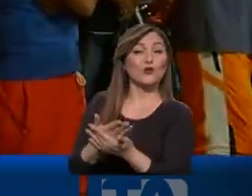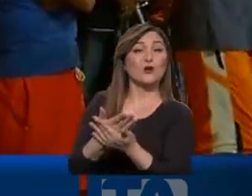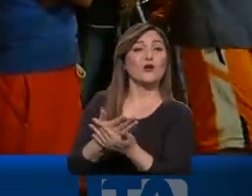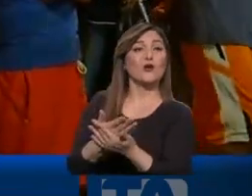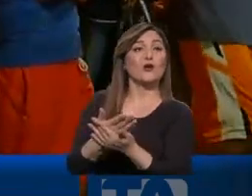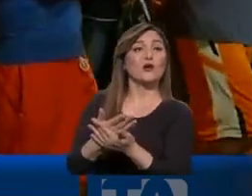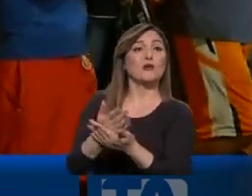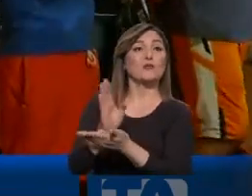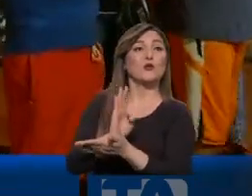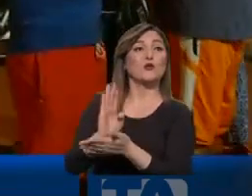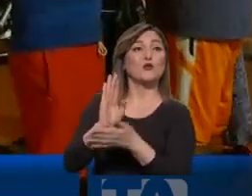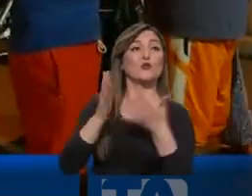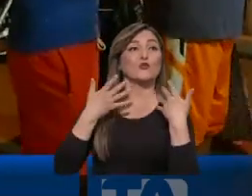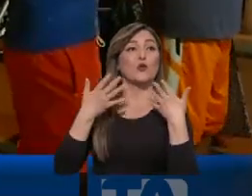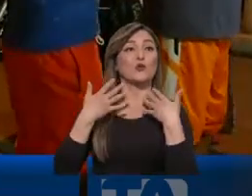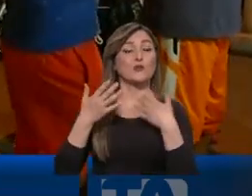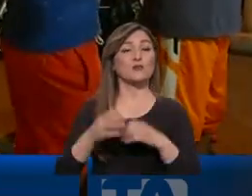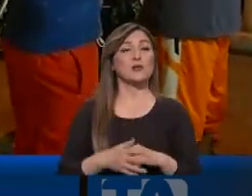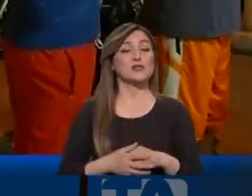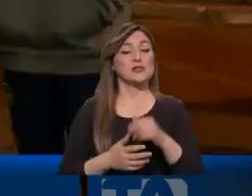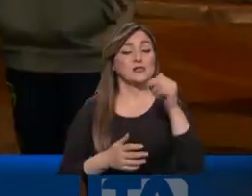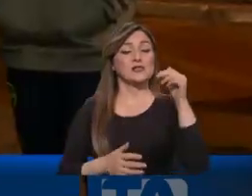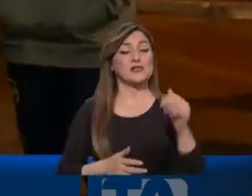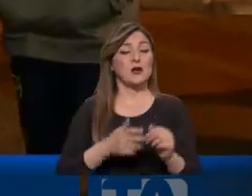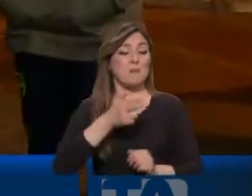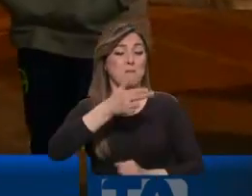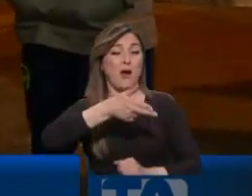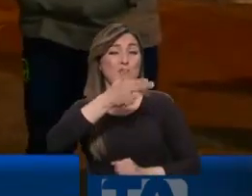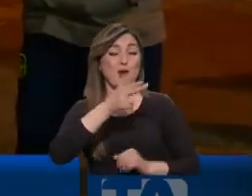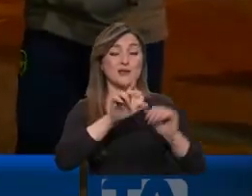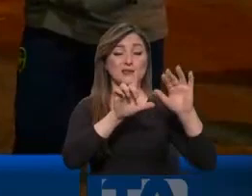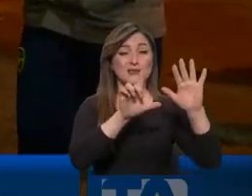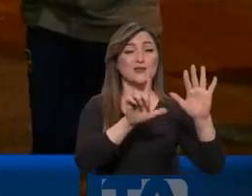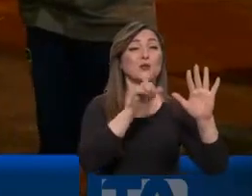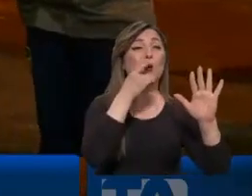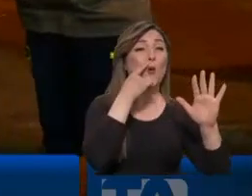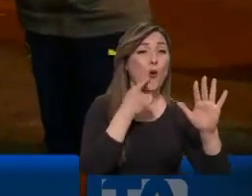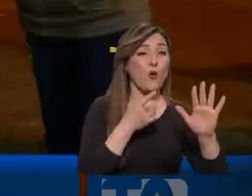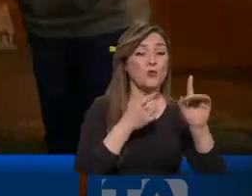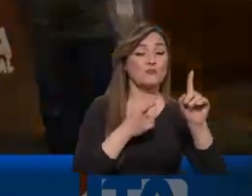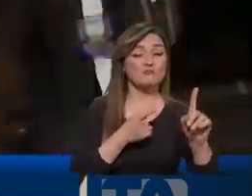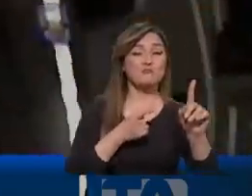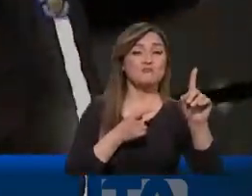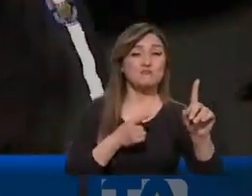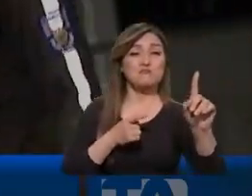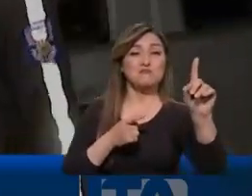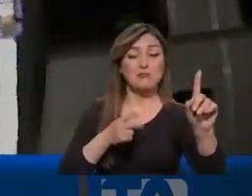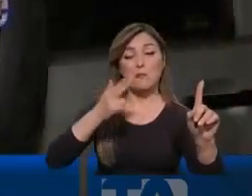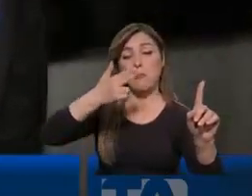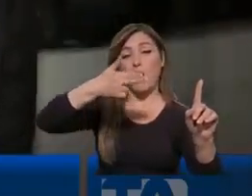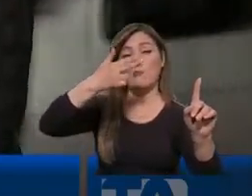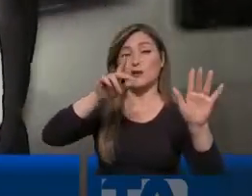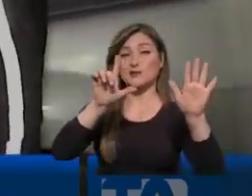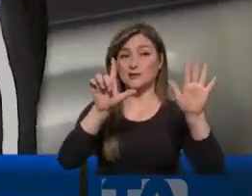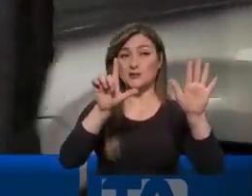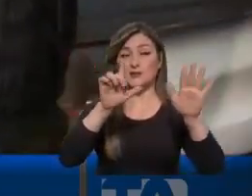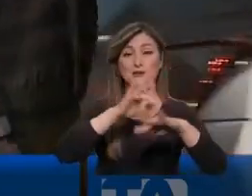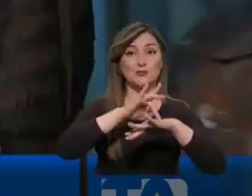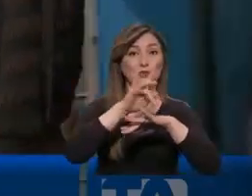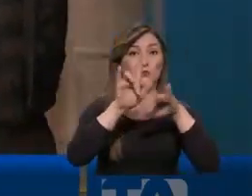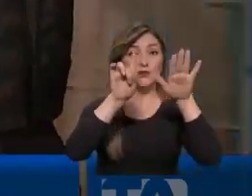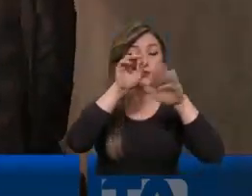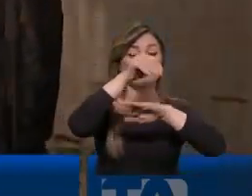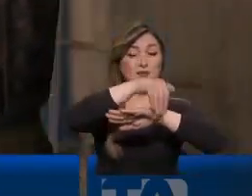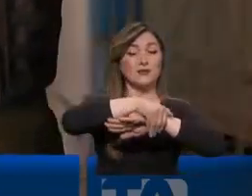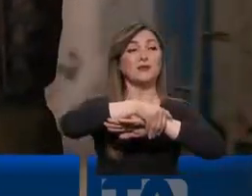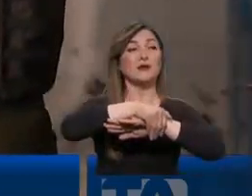Maracaibo, suburbio de Guayaquil, sacaron un arma y le propinaron 7 disparos a un hombre que iba caminando. Un poco más temprano, a las 6 de la tarde, en la